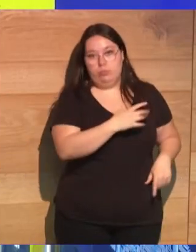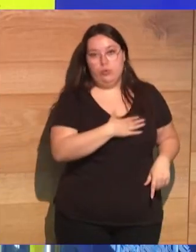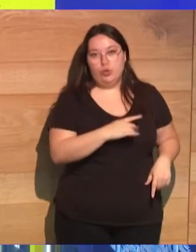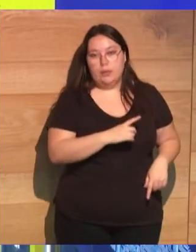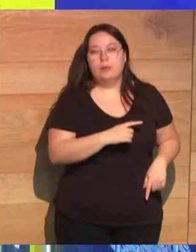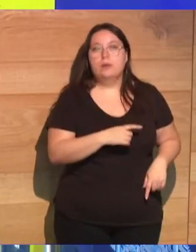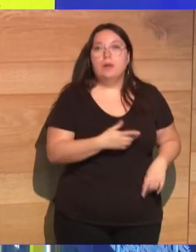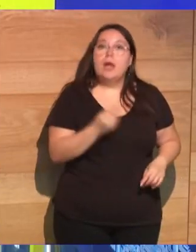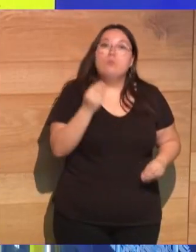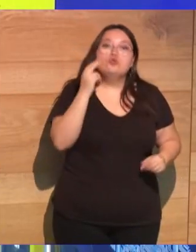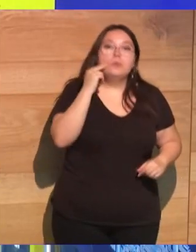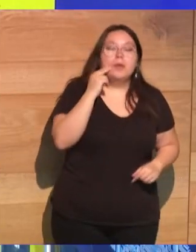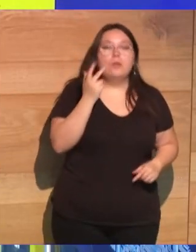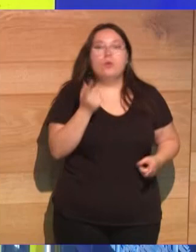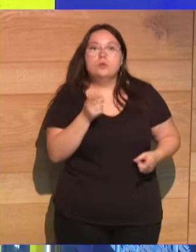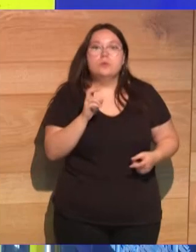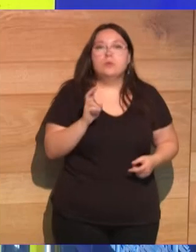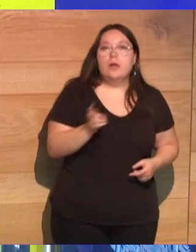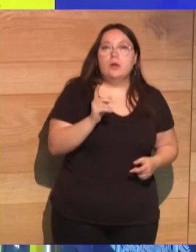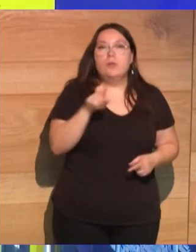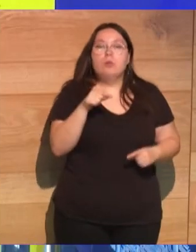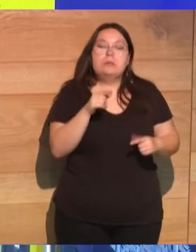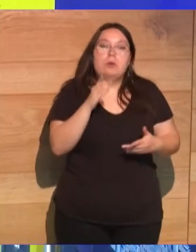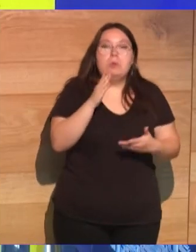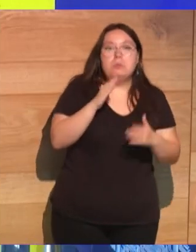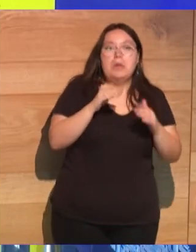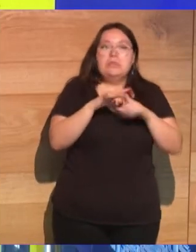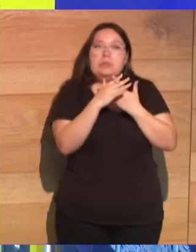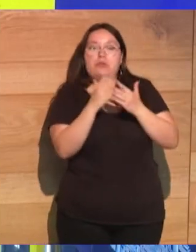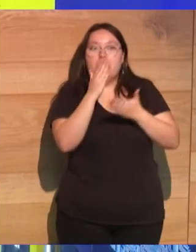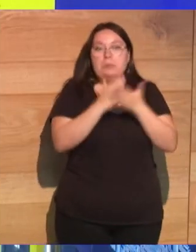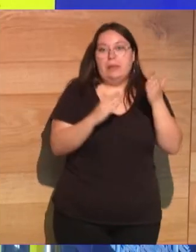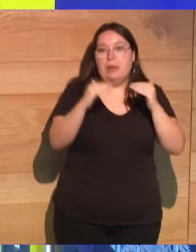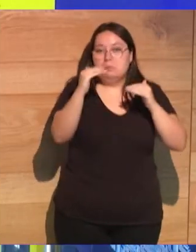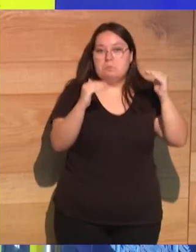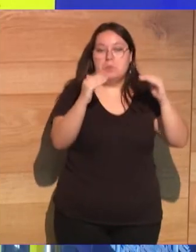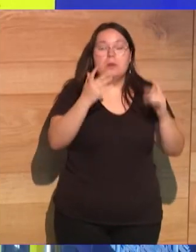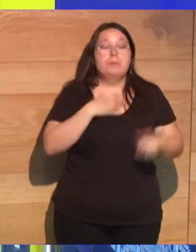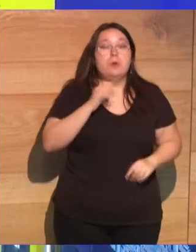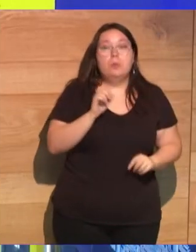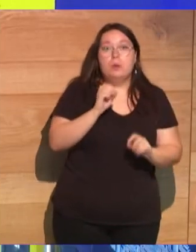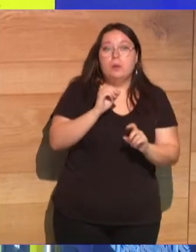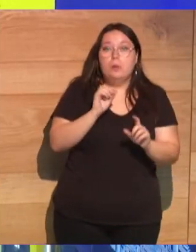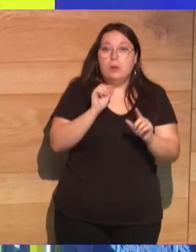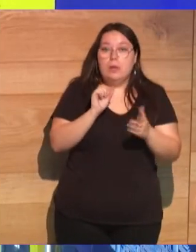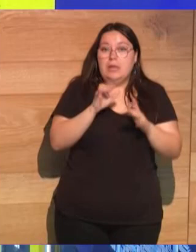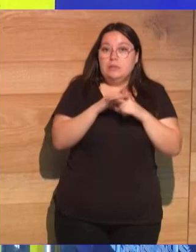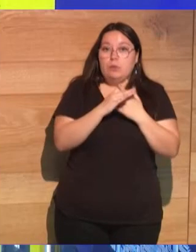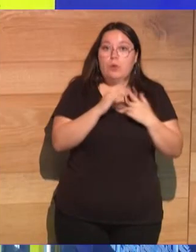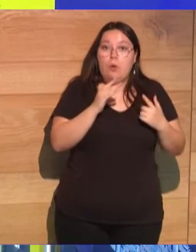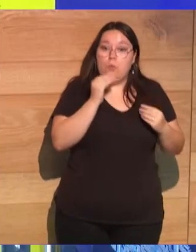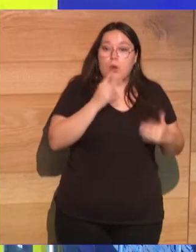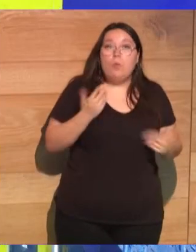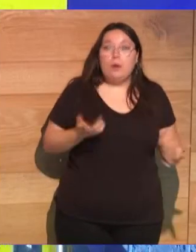dicho, hay muchos miedos, luego se encontrará un punto medio, pero sí que ahí, para mí, el punto bueno es que estamos alertas. Estamos